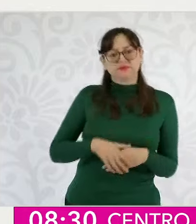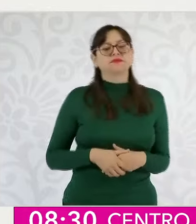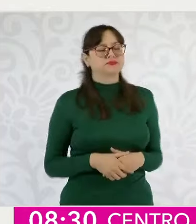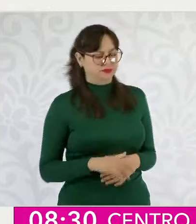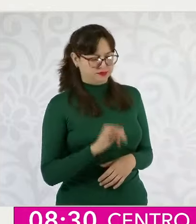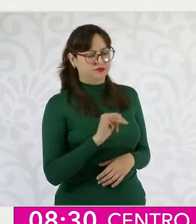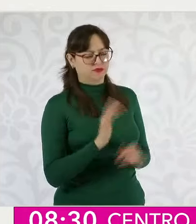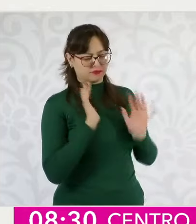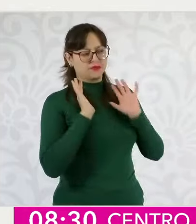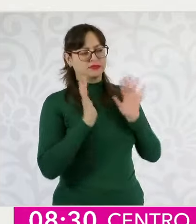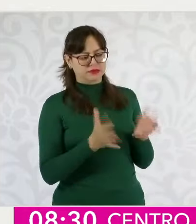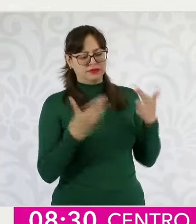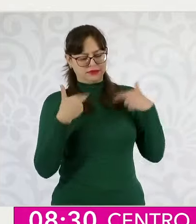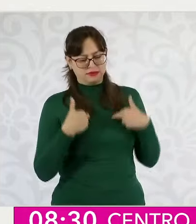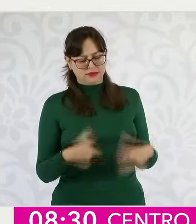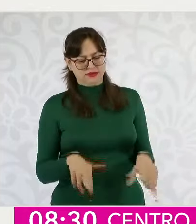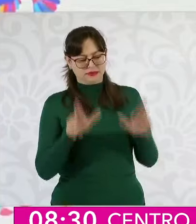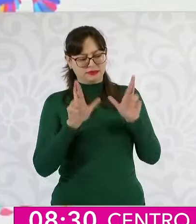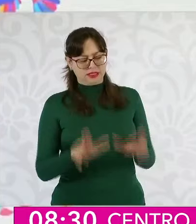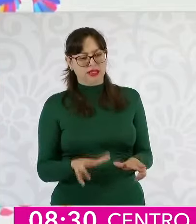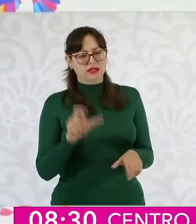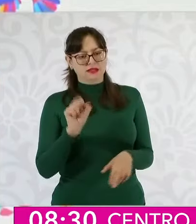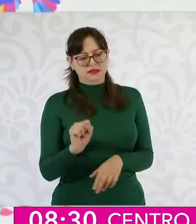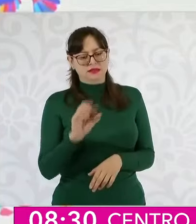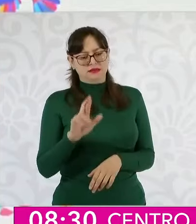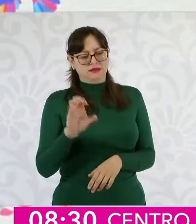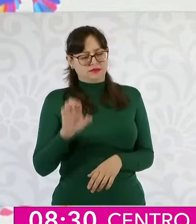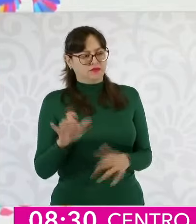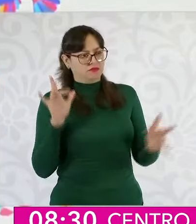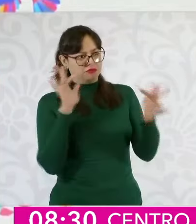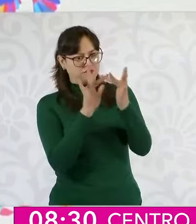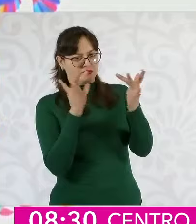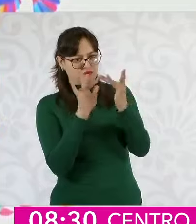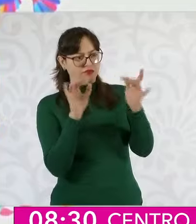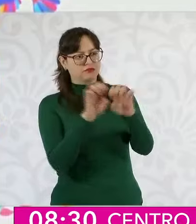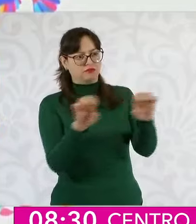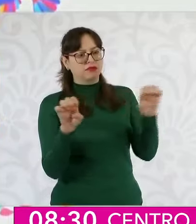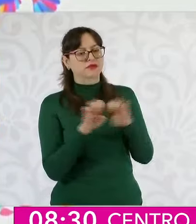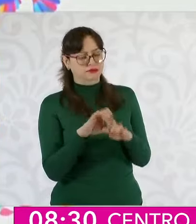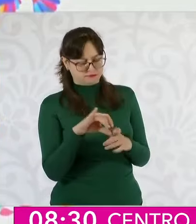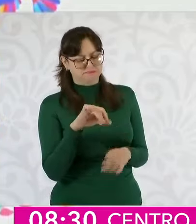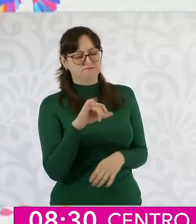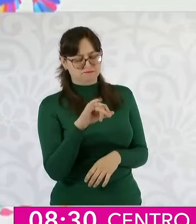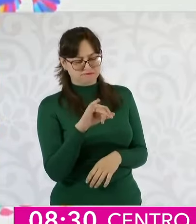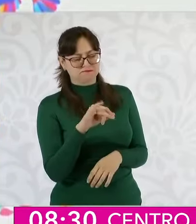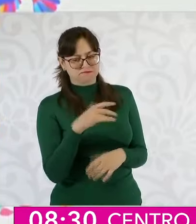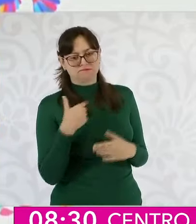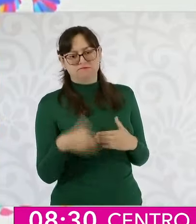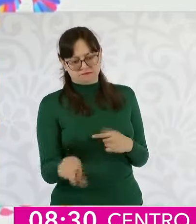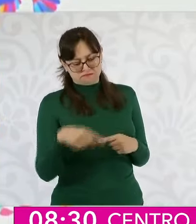la Fuente, con el equipo del presidente Trump. Y la idea es que en estos días, bueno,